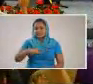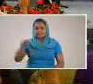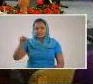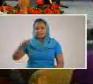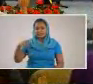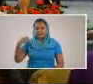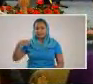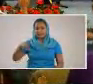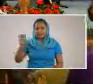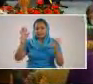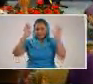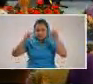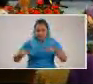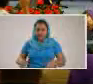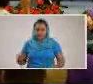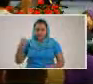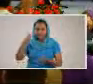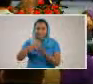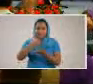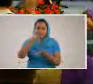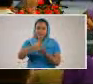Jesús, amén y amén.